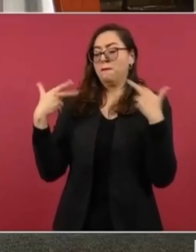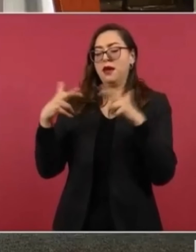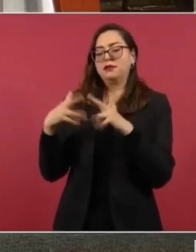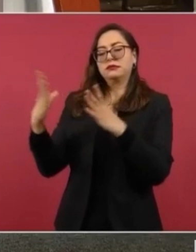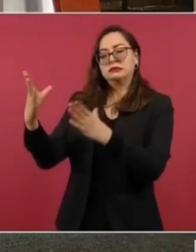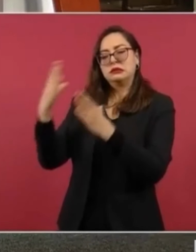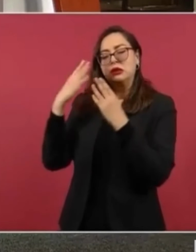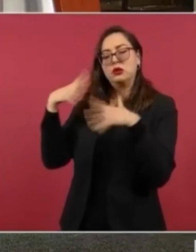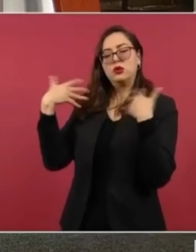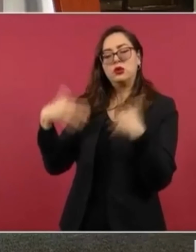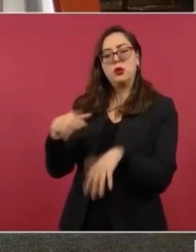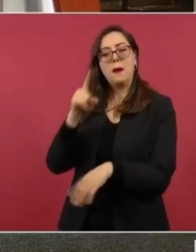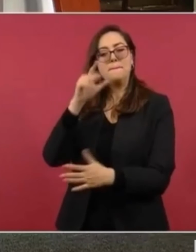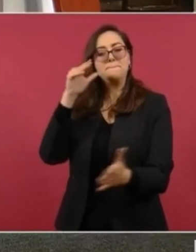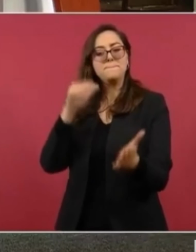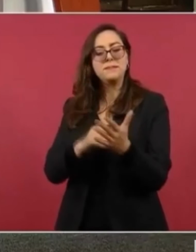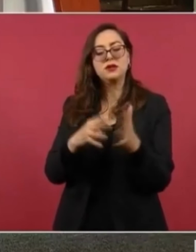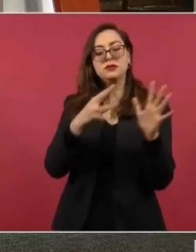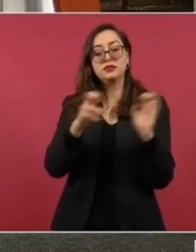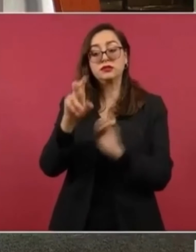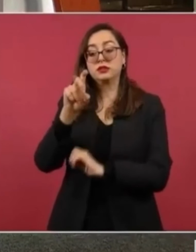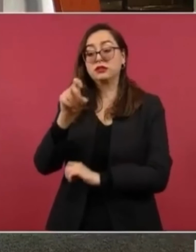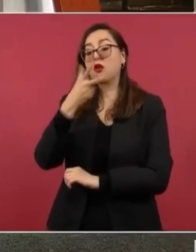1930 sostenía